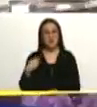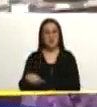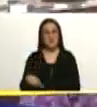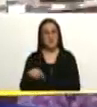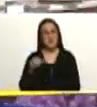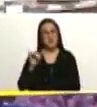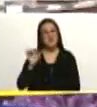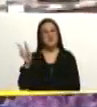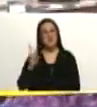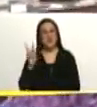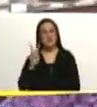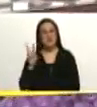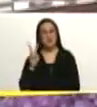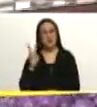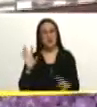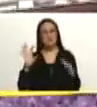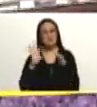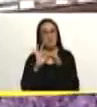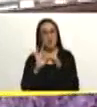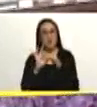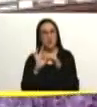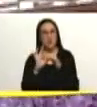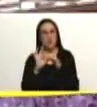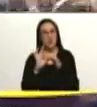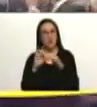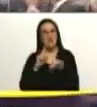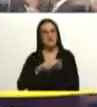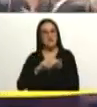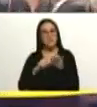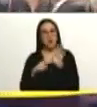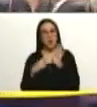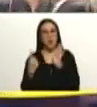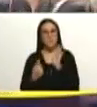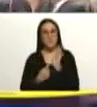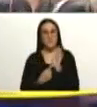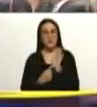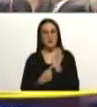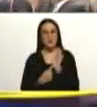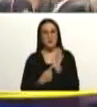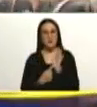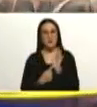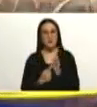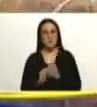Venezuela a la Asociación Estratégica de Tiempo Completo.